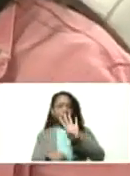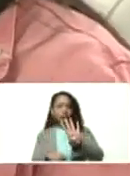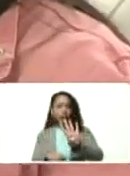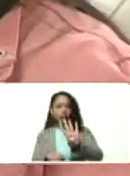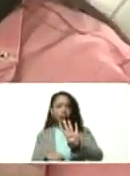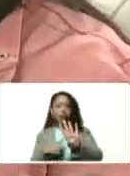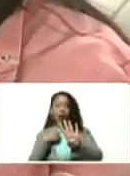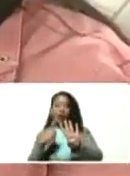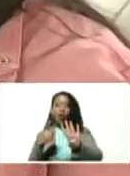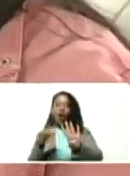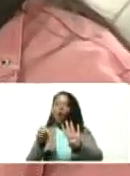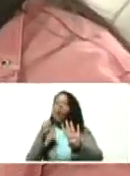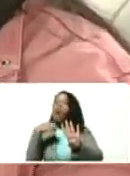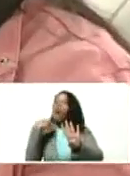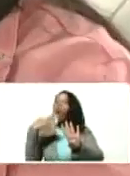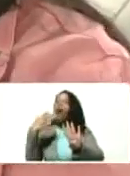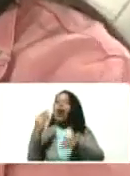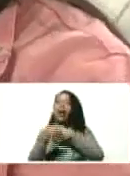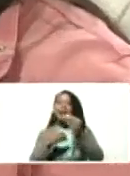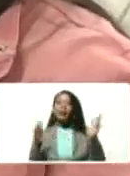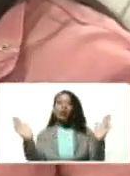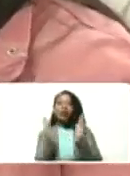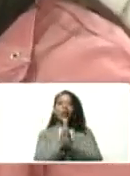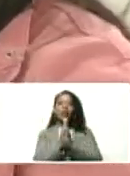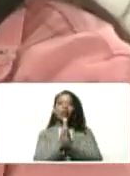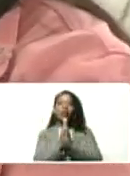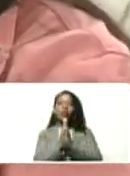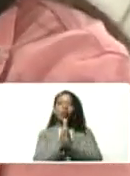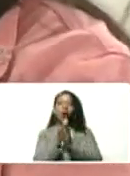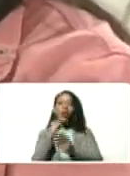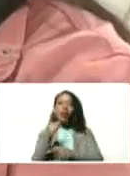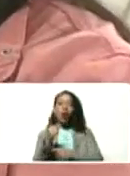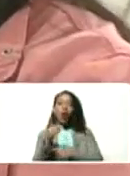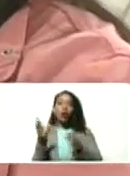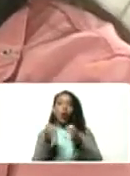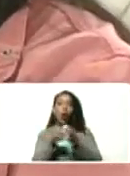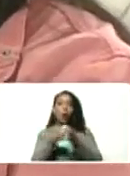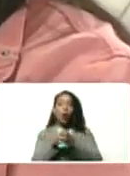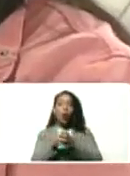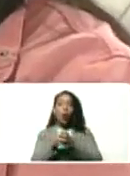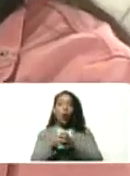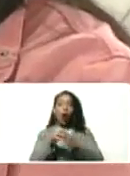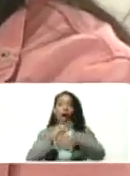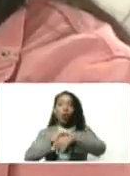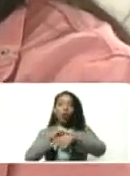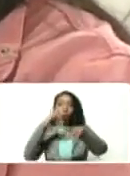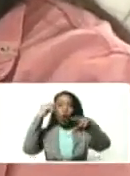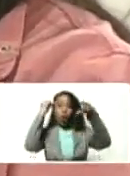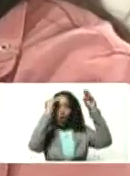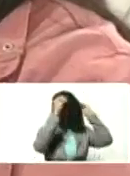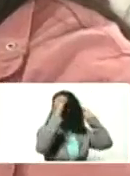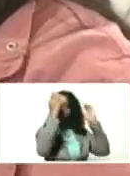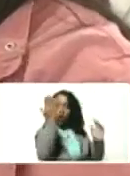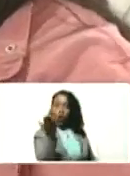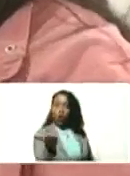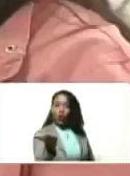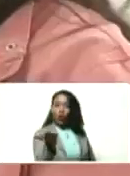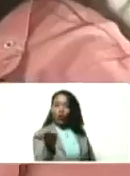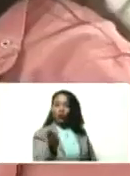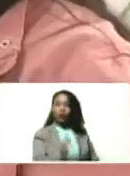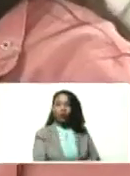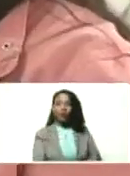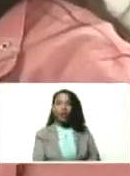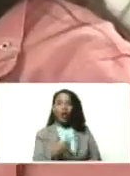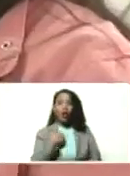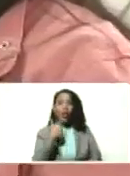Y dijo, ¿a cuál hacemos santo? Y en unísono la comisión dijo, al doctor José Gregorio Hernández. Y yo